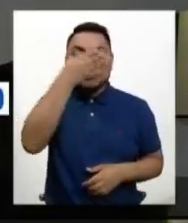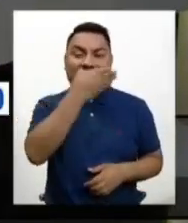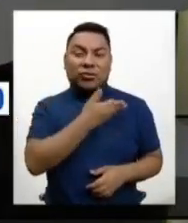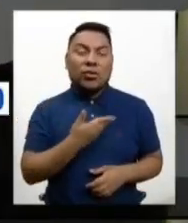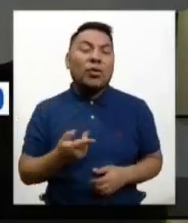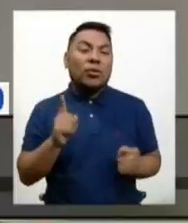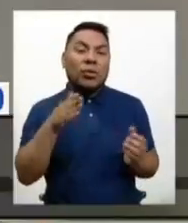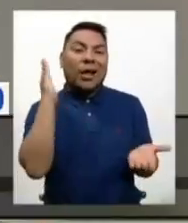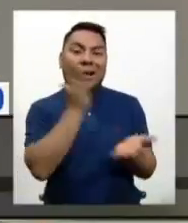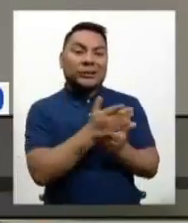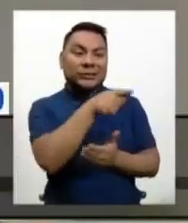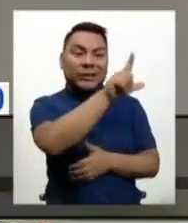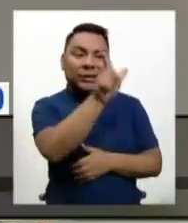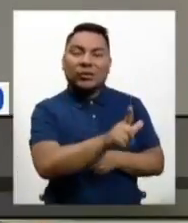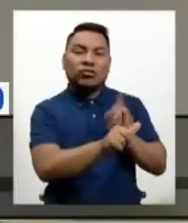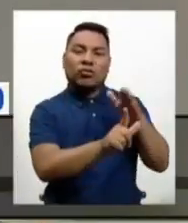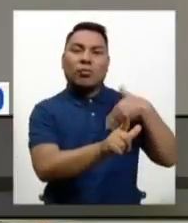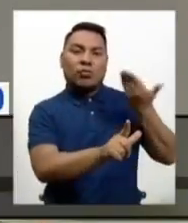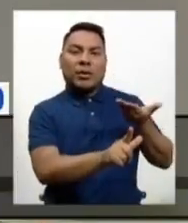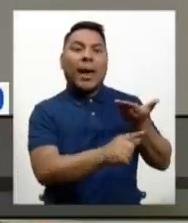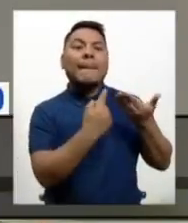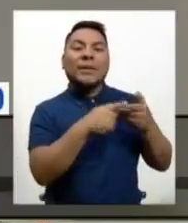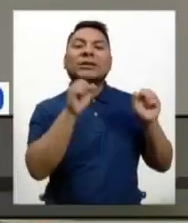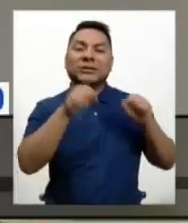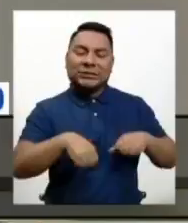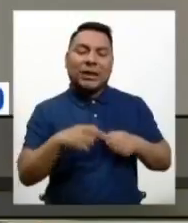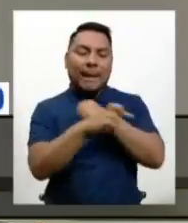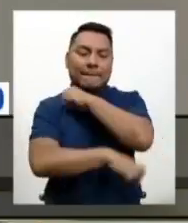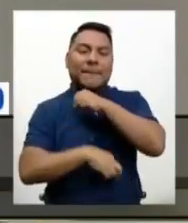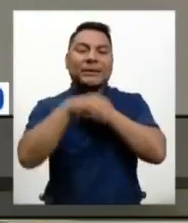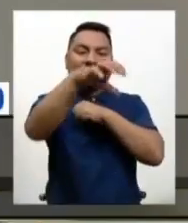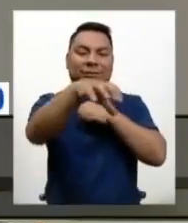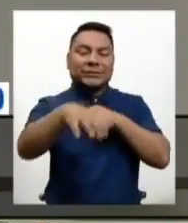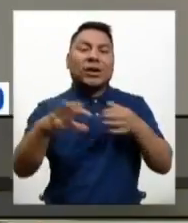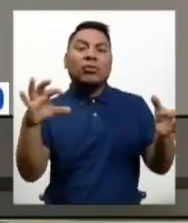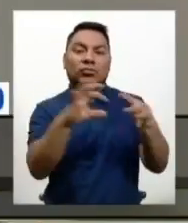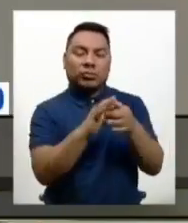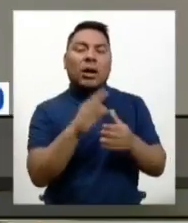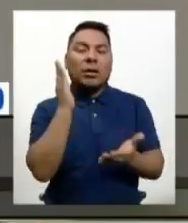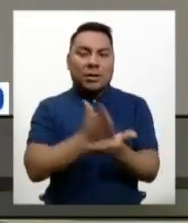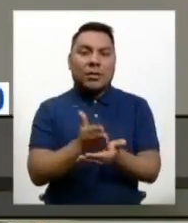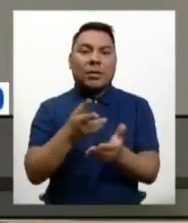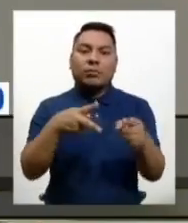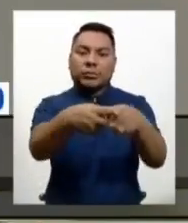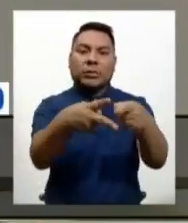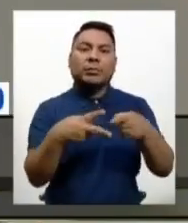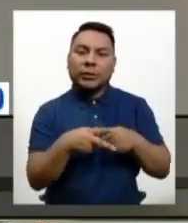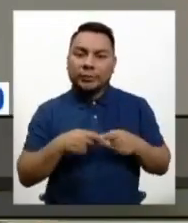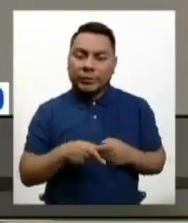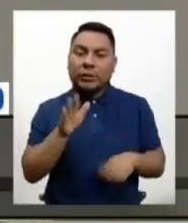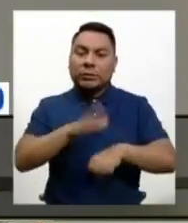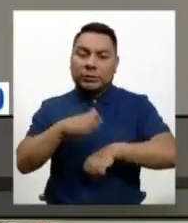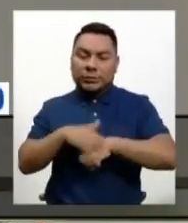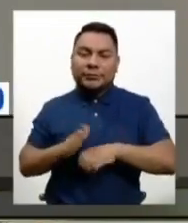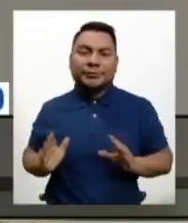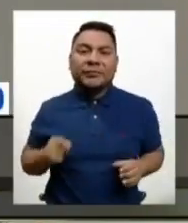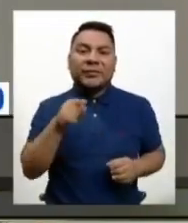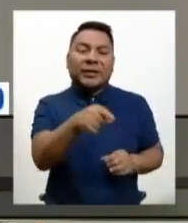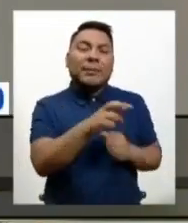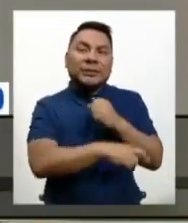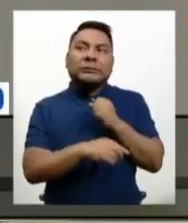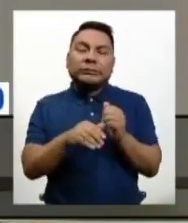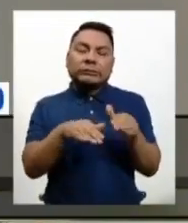digamos, utilizar el sistema financiero norteamericano para hacer sus negocios. Puede haber más de esas sanciones y esas sí